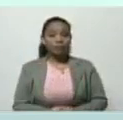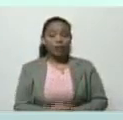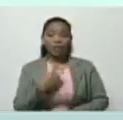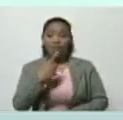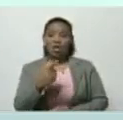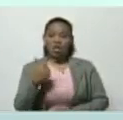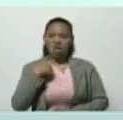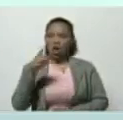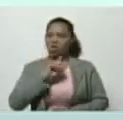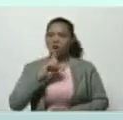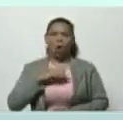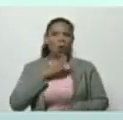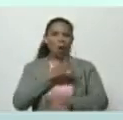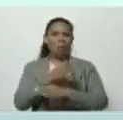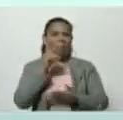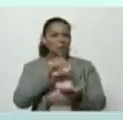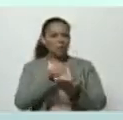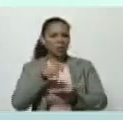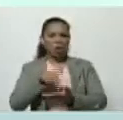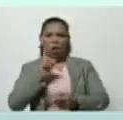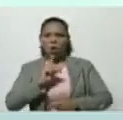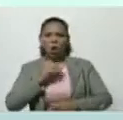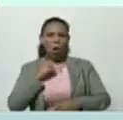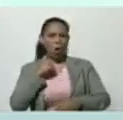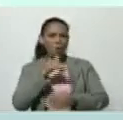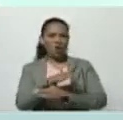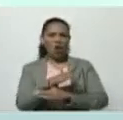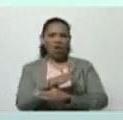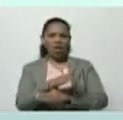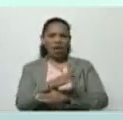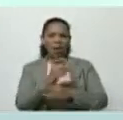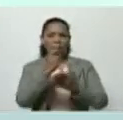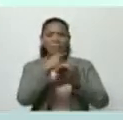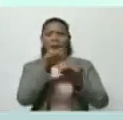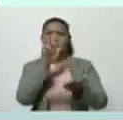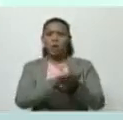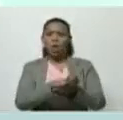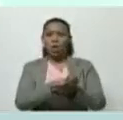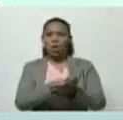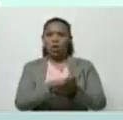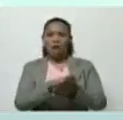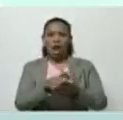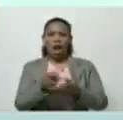decían, yo no voy a participar ni voy a, ¿cómo se llama?, a validar al régimen